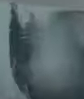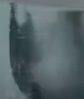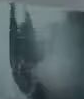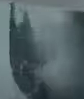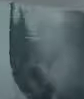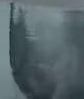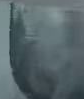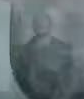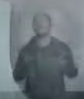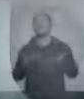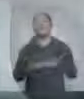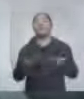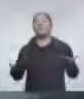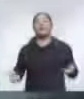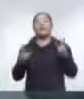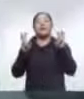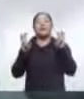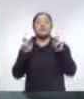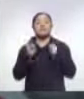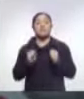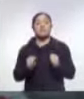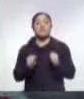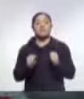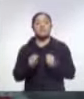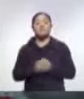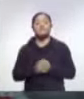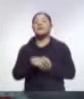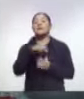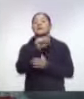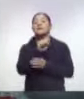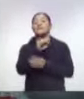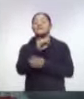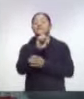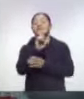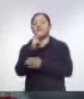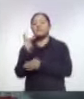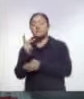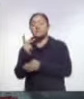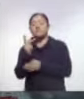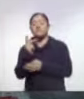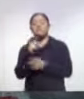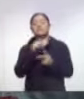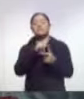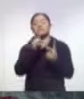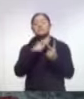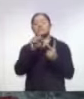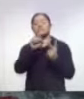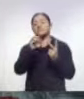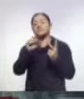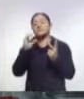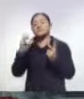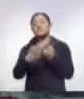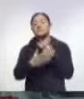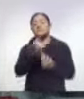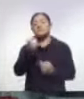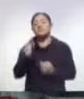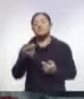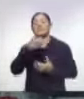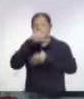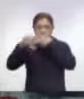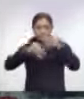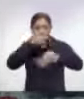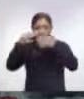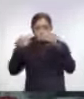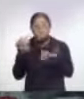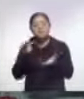Es momento de hablar de temas de seguridad. Las Secretarías de Educación Pública y de Seguridad Ciudadana promueven en instituciones